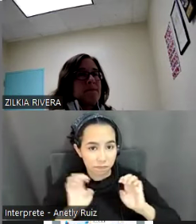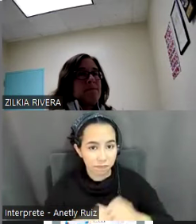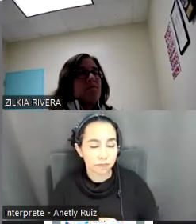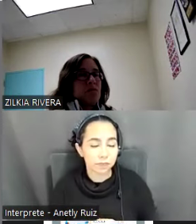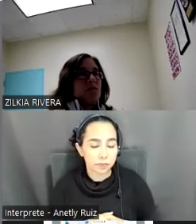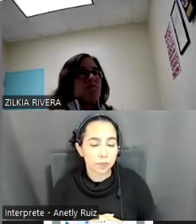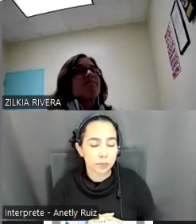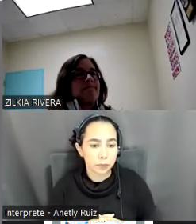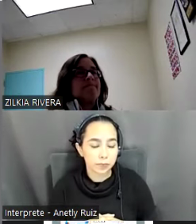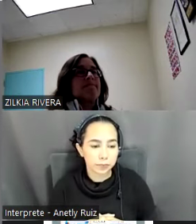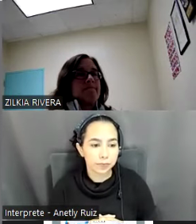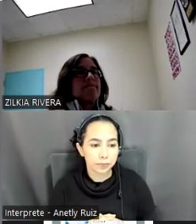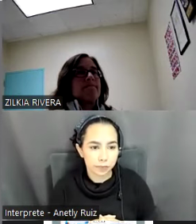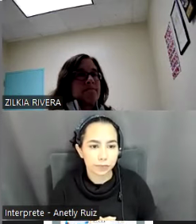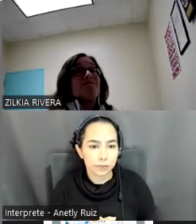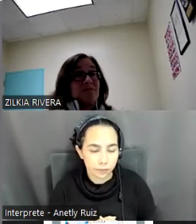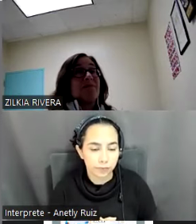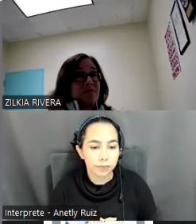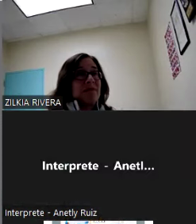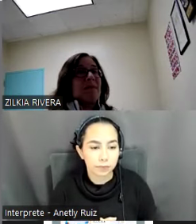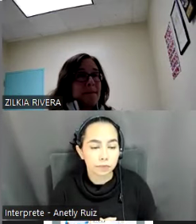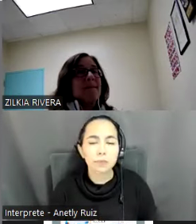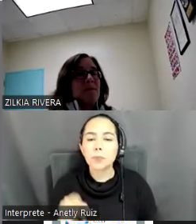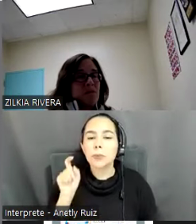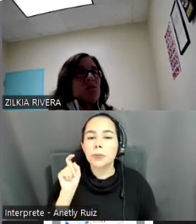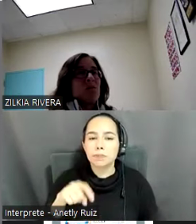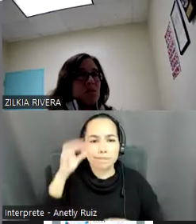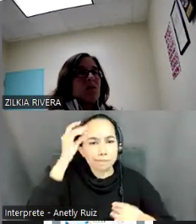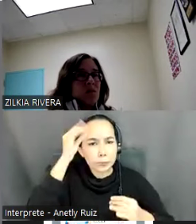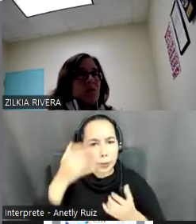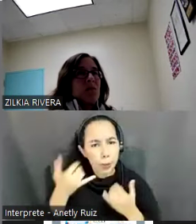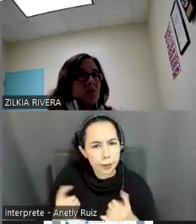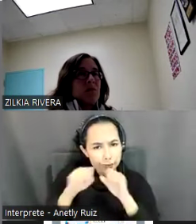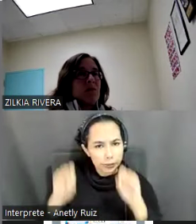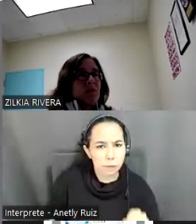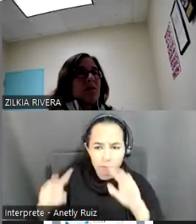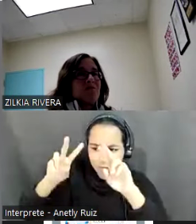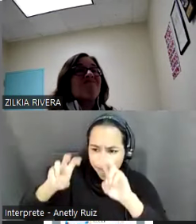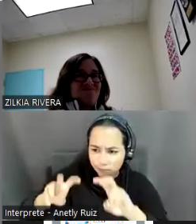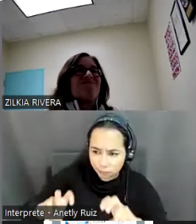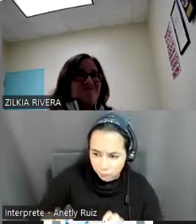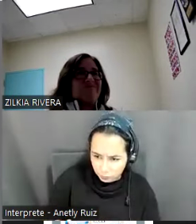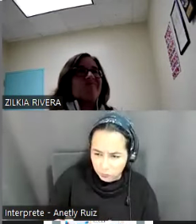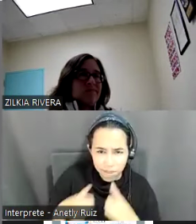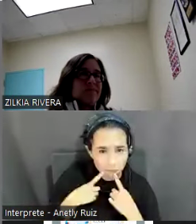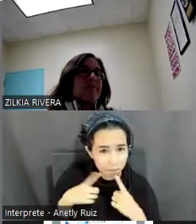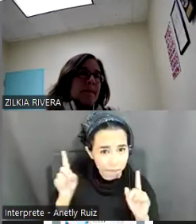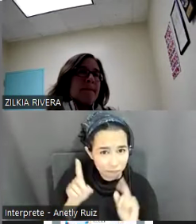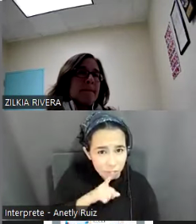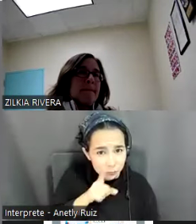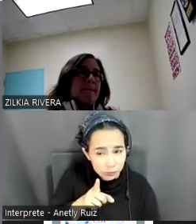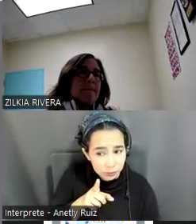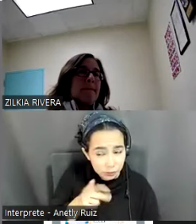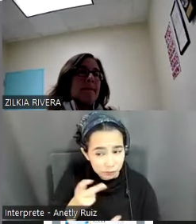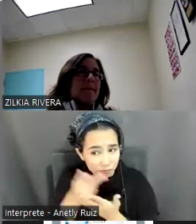y hacia dónde se mueven los nuevos modelos por el cambio, ¿verdad? Un factor, nos hemos quedado como atrás en eso. Me parece